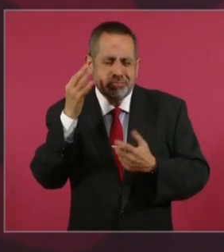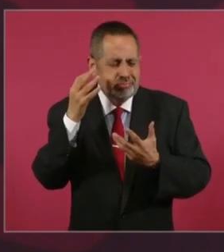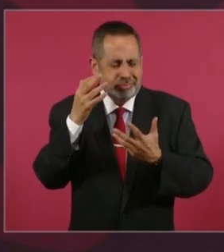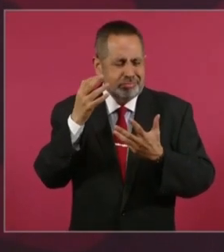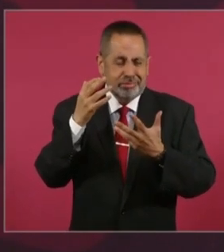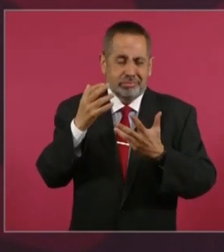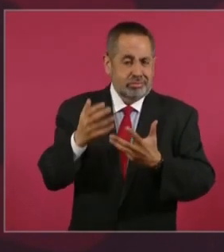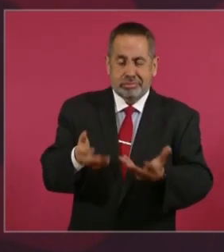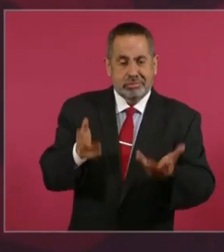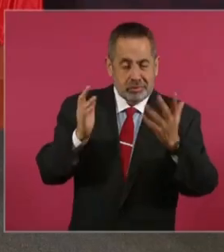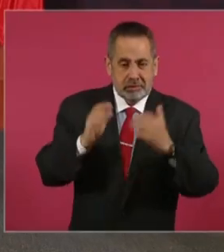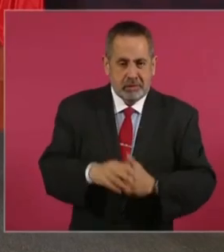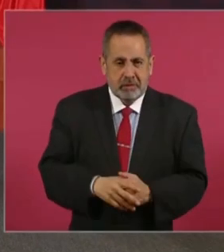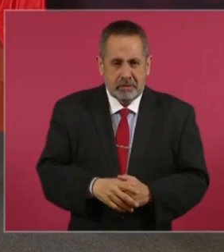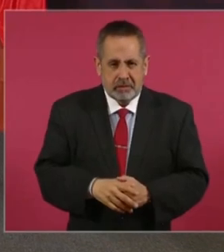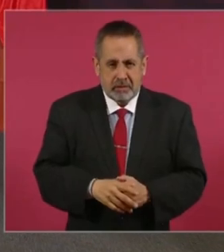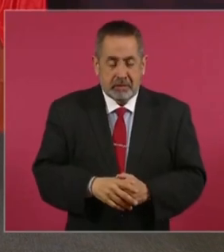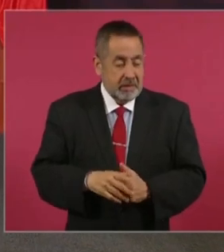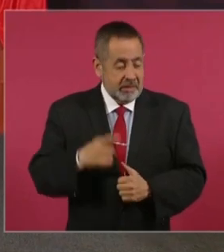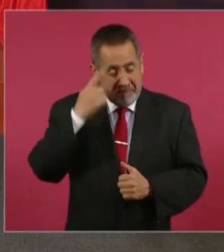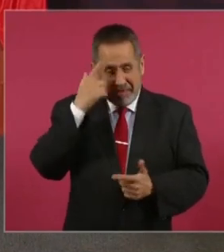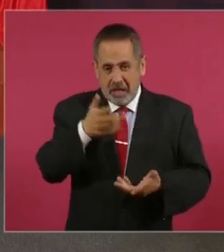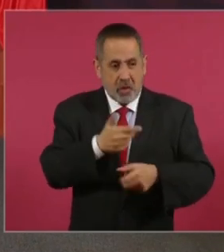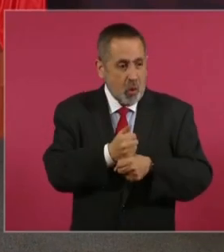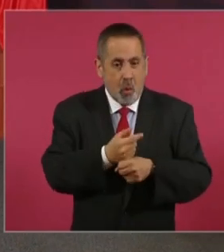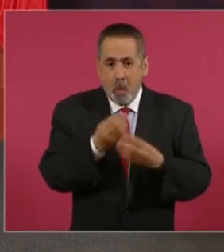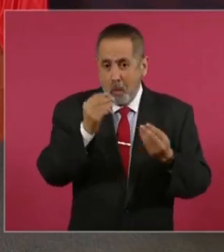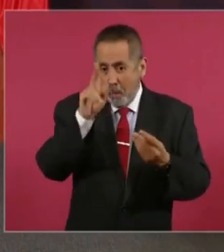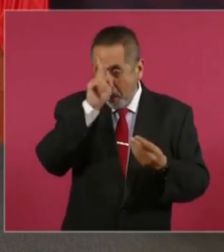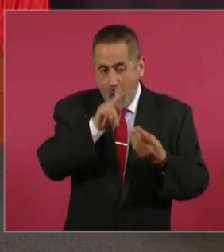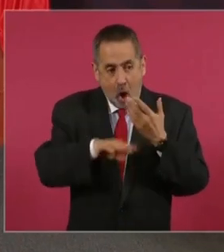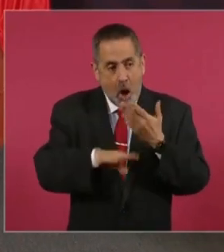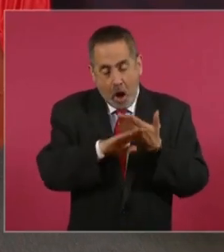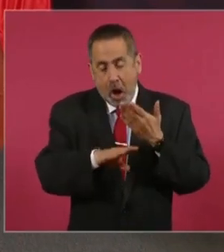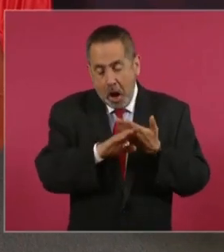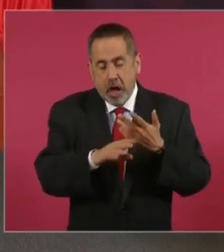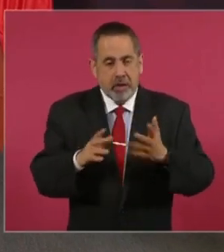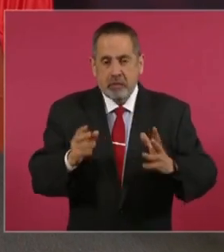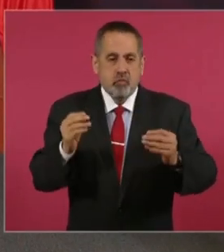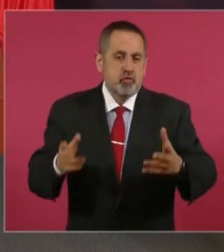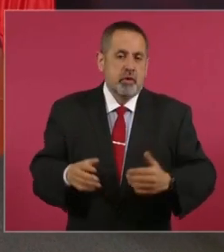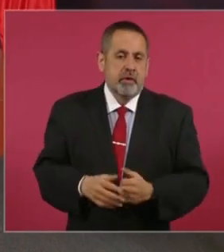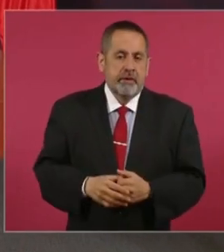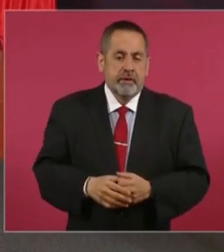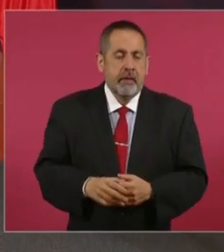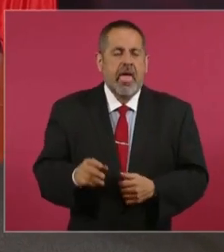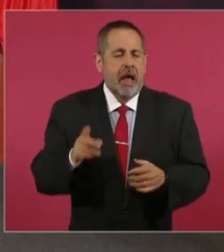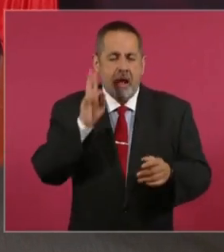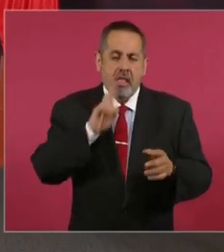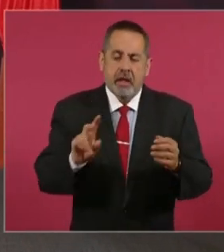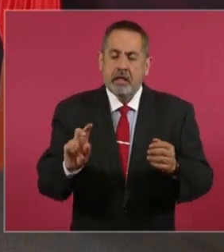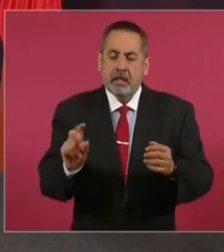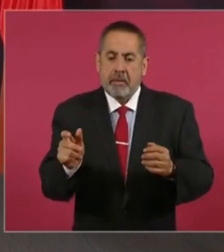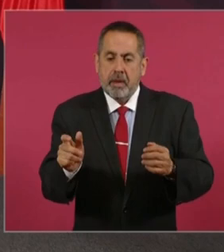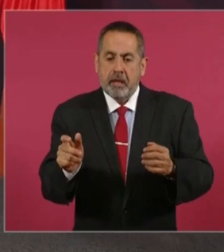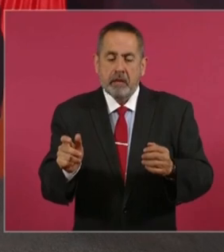radio. No, es una tortura tremenda, y le cambian y lo mismo,